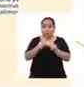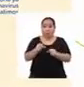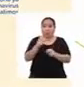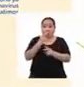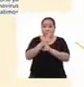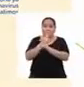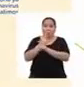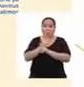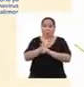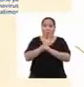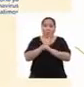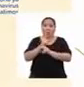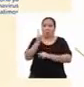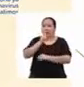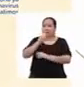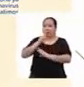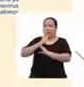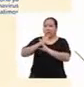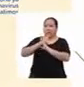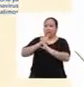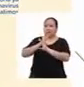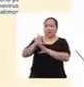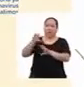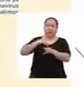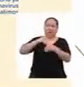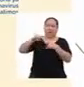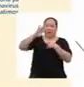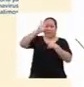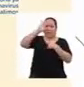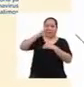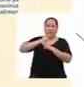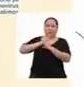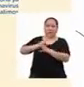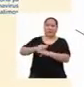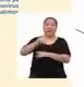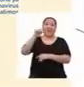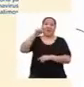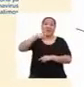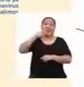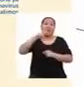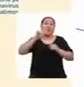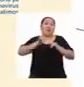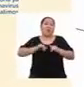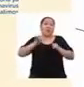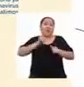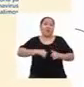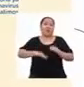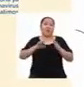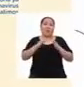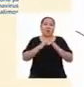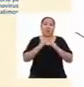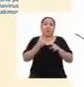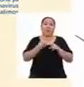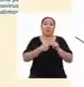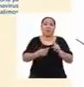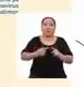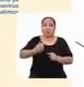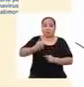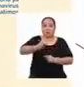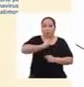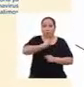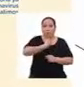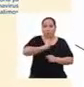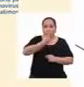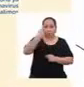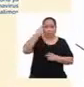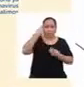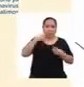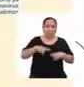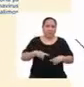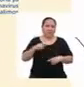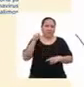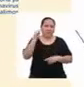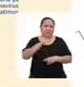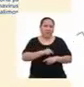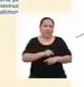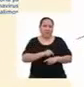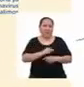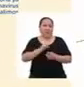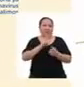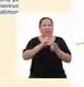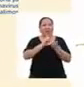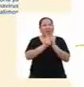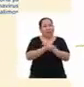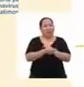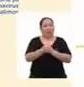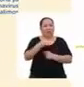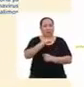del COVID-19 debemos mantener una cuarentena voluntaria, lo cual afecta nuestro comportamiento y posiblemente